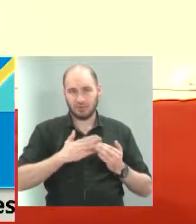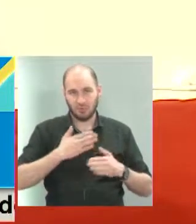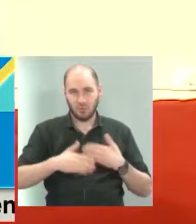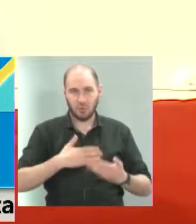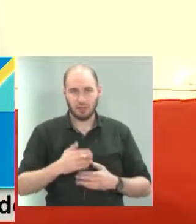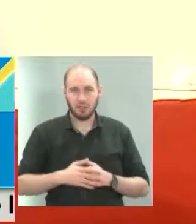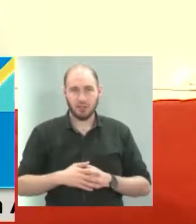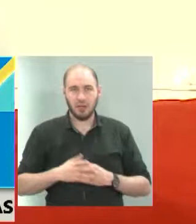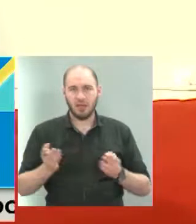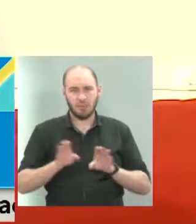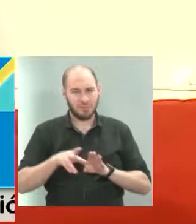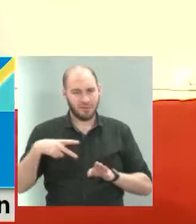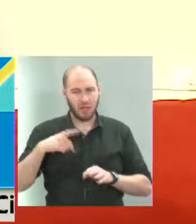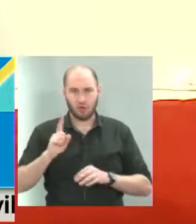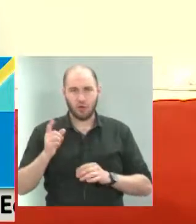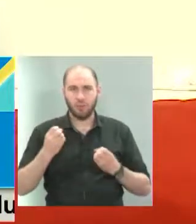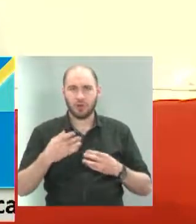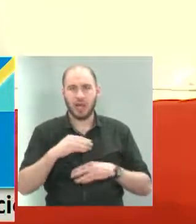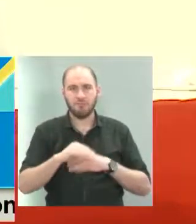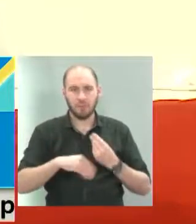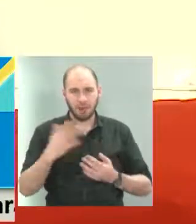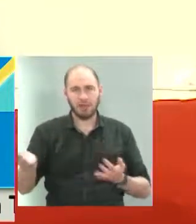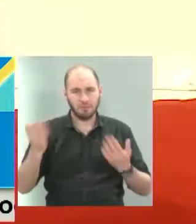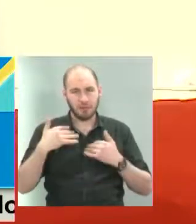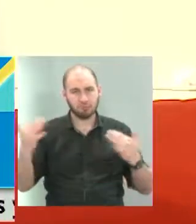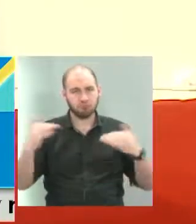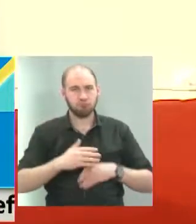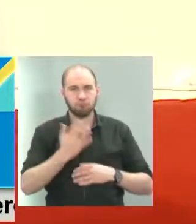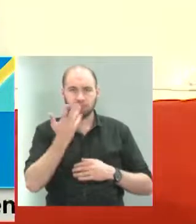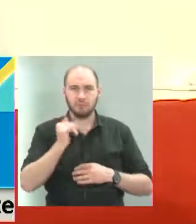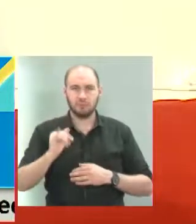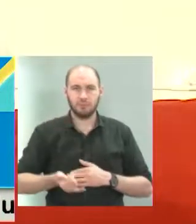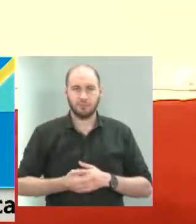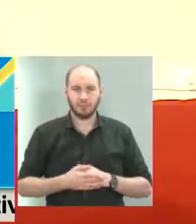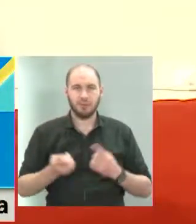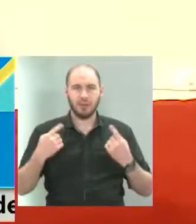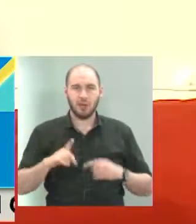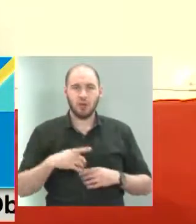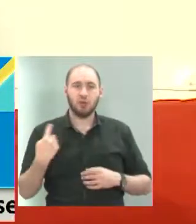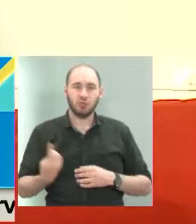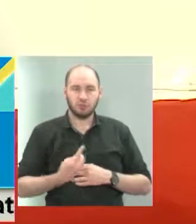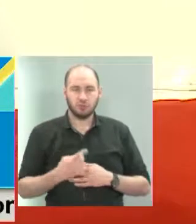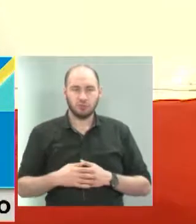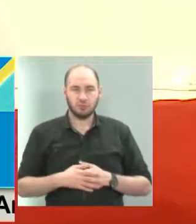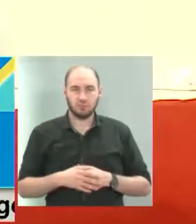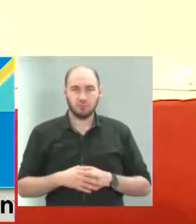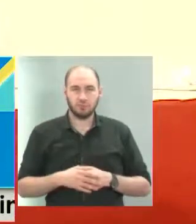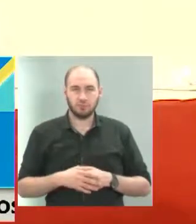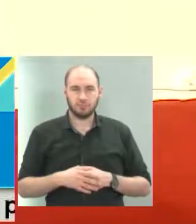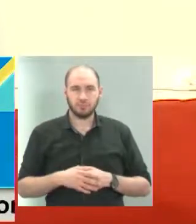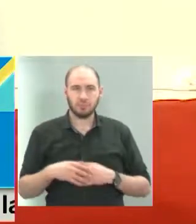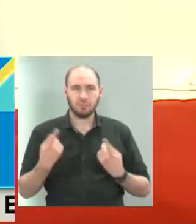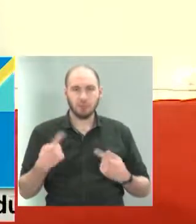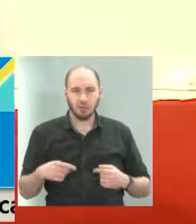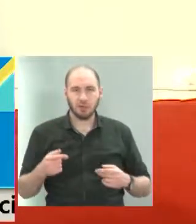local. No queremos hacerlo puerta cerrada, porque queremos que la familia venga y disfrute. Pero nosotros estamos